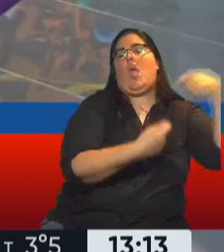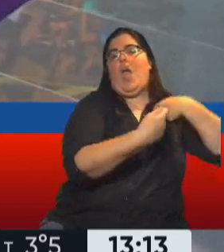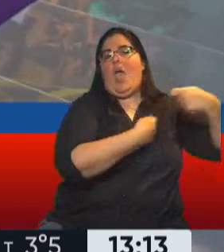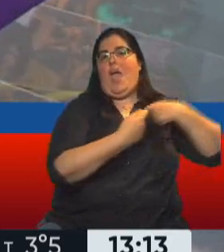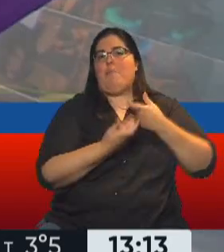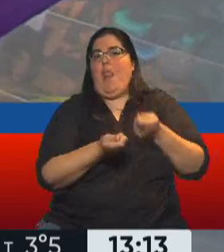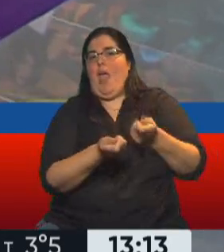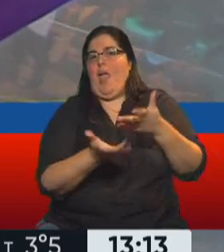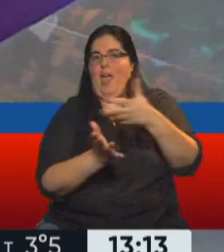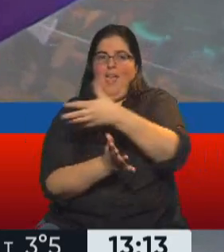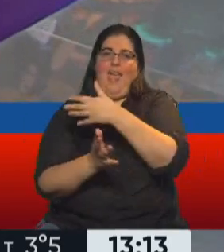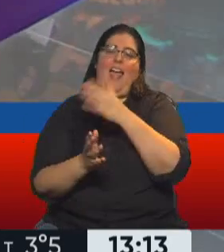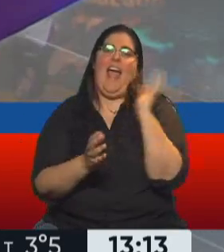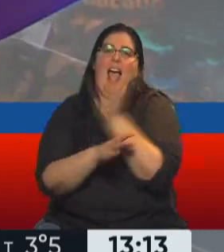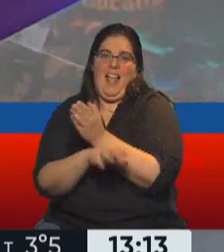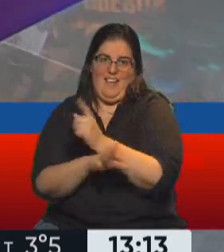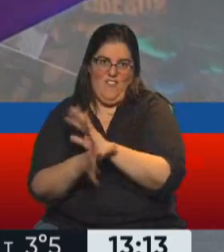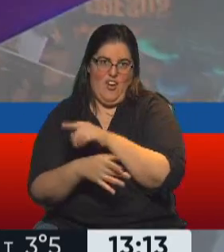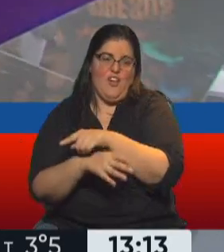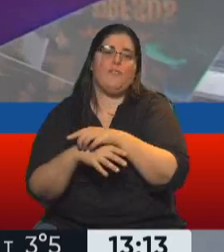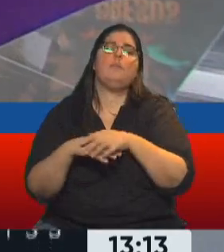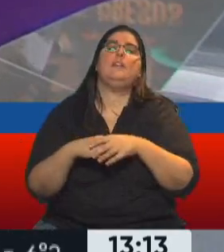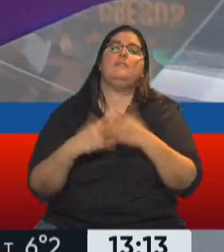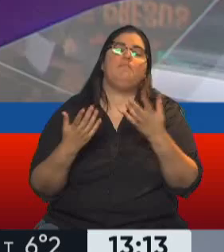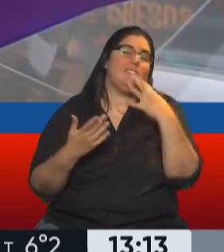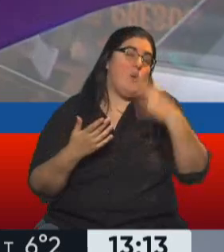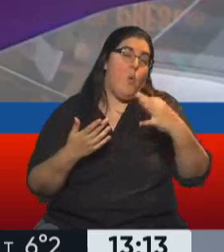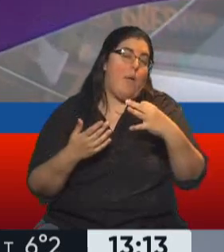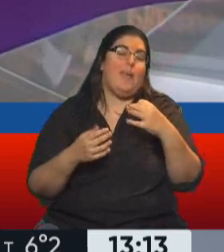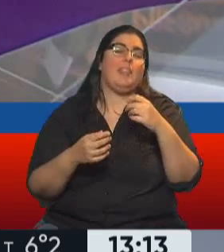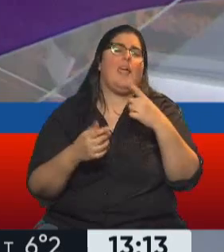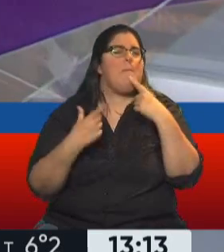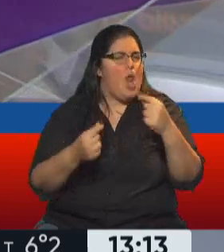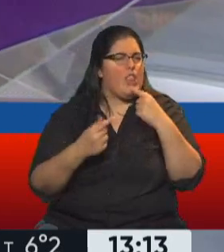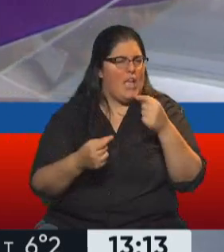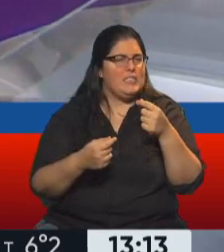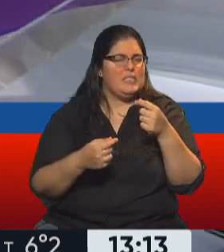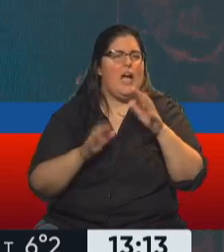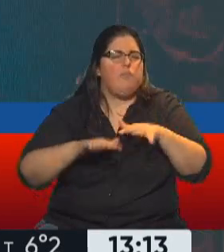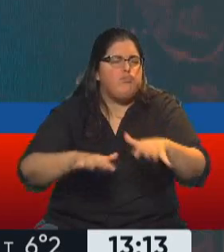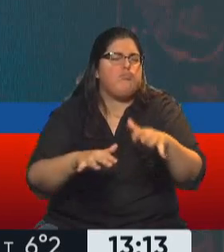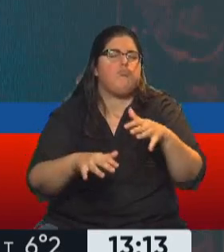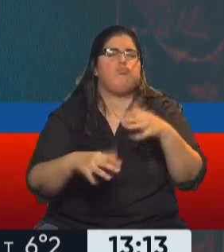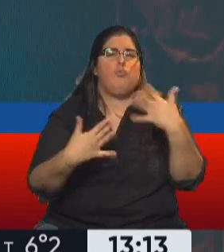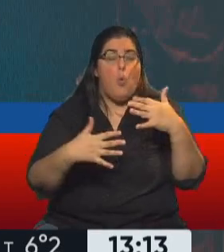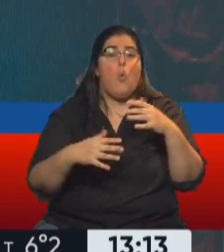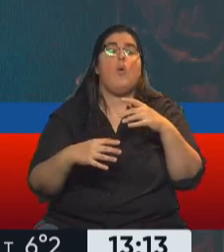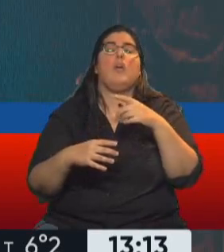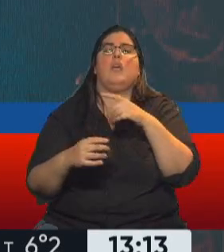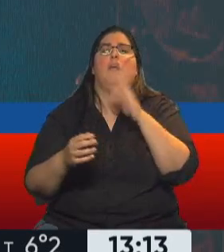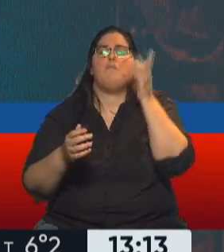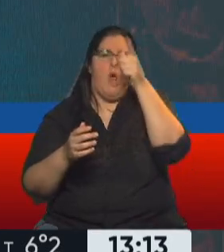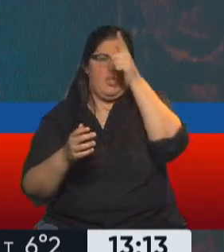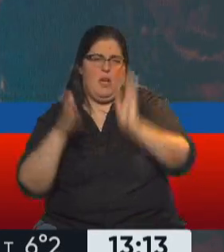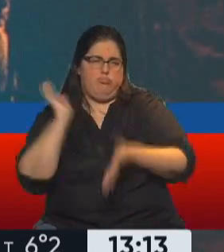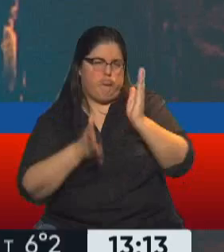ahí se mezcla lo que es quizás seguramente protestas legítimas y una fuerte represión con quienes que quisieron aprovechar